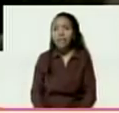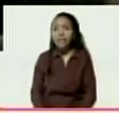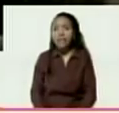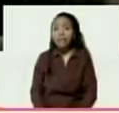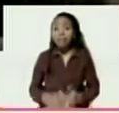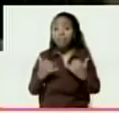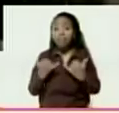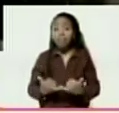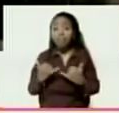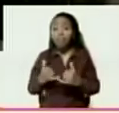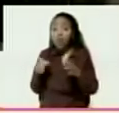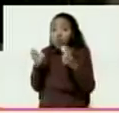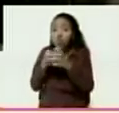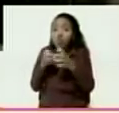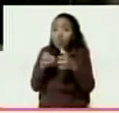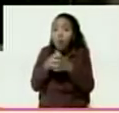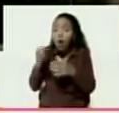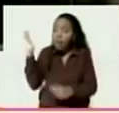Recientemente vinieron un grupo